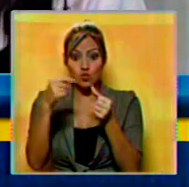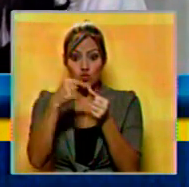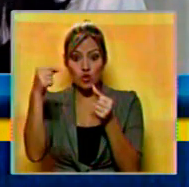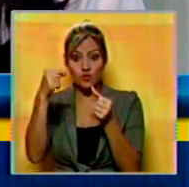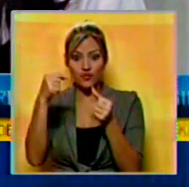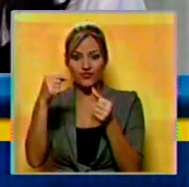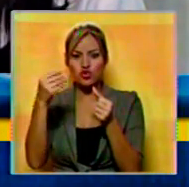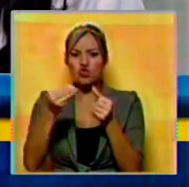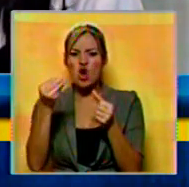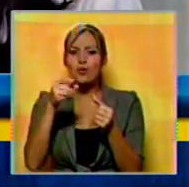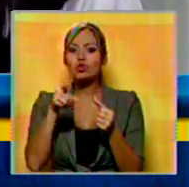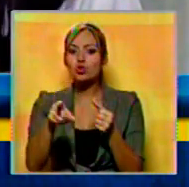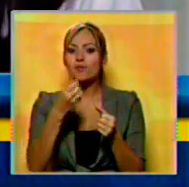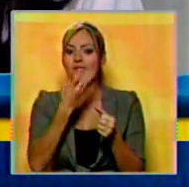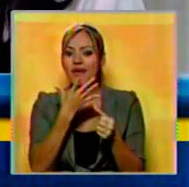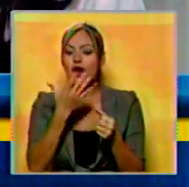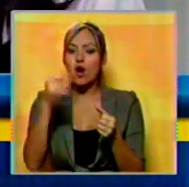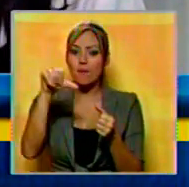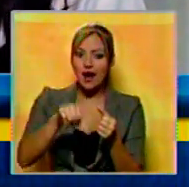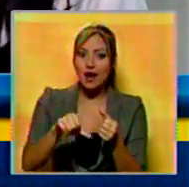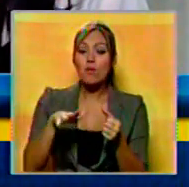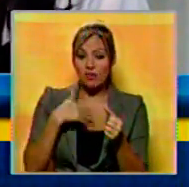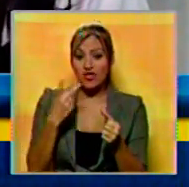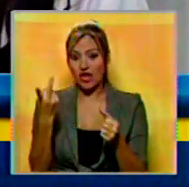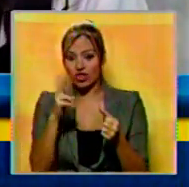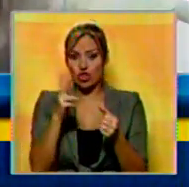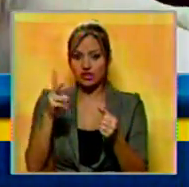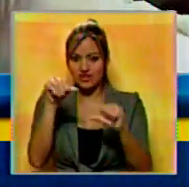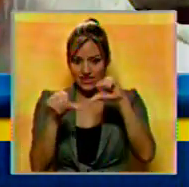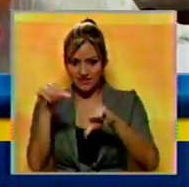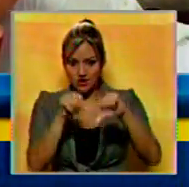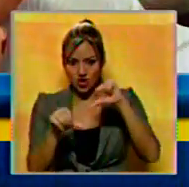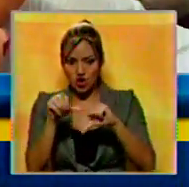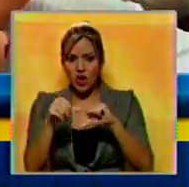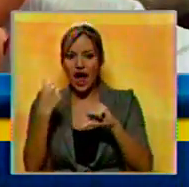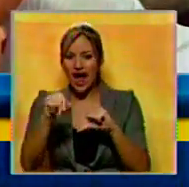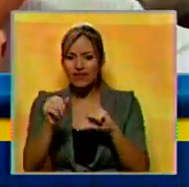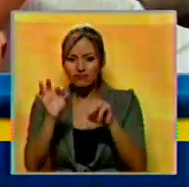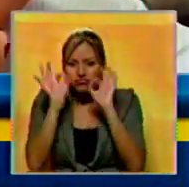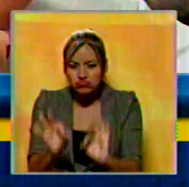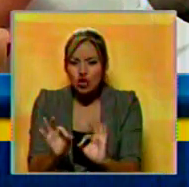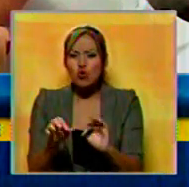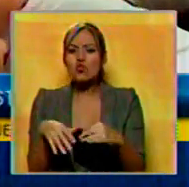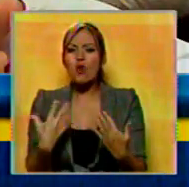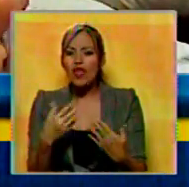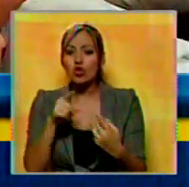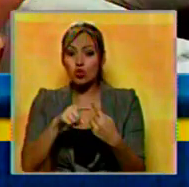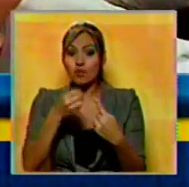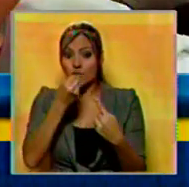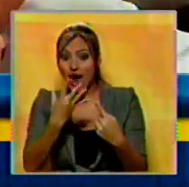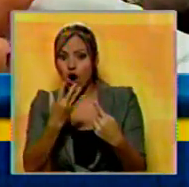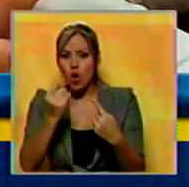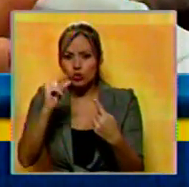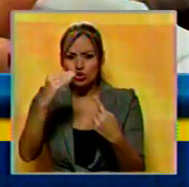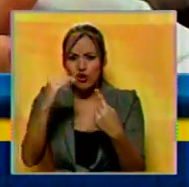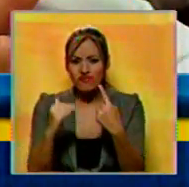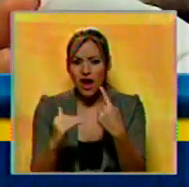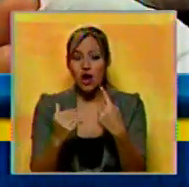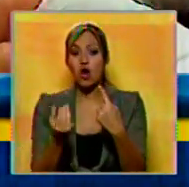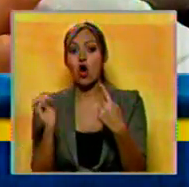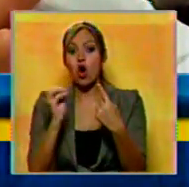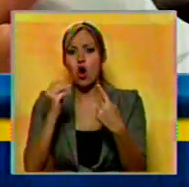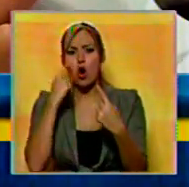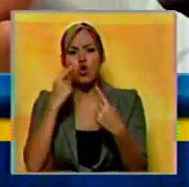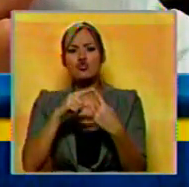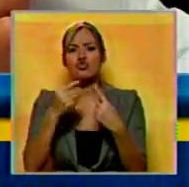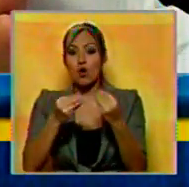densidad de tu hemoglobina. Se puede hacer por hematocrito, que es el que te mide un valor exacto del hematocrito en tu organismo, o por densidad,